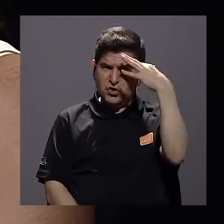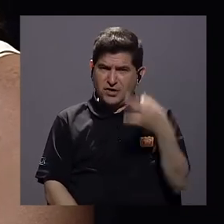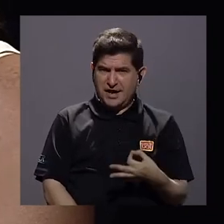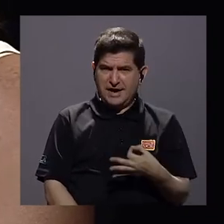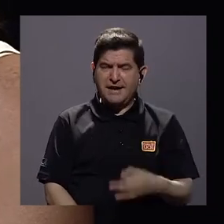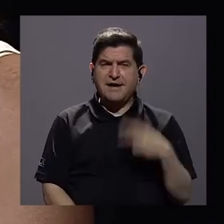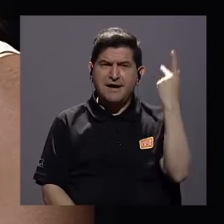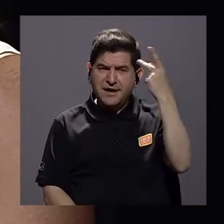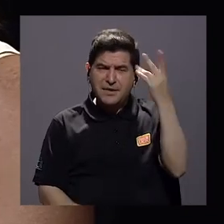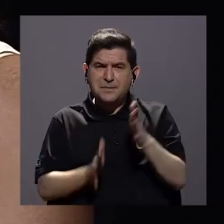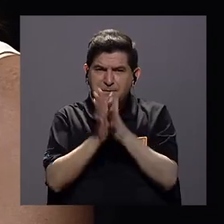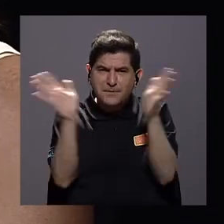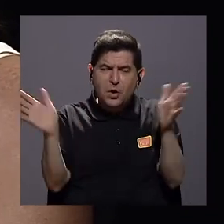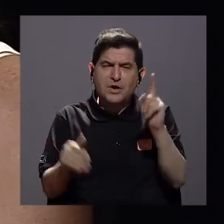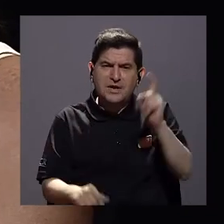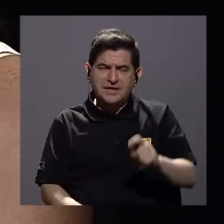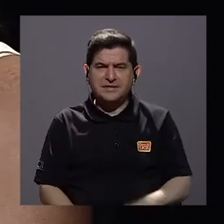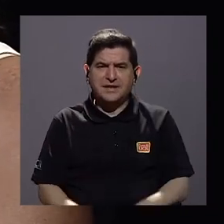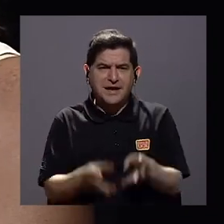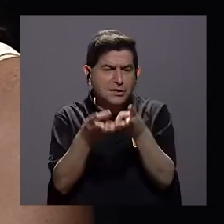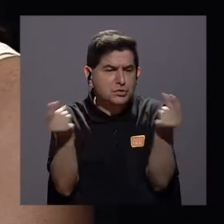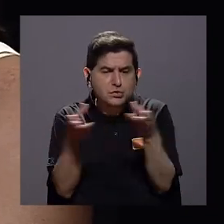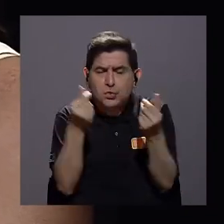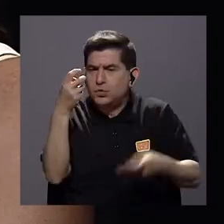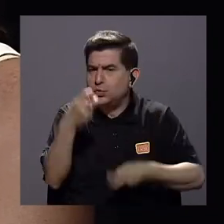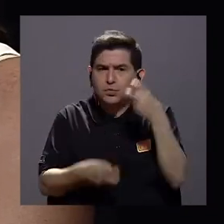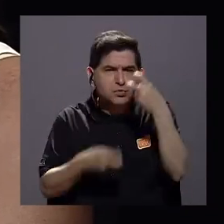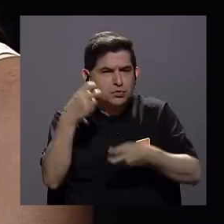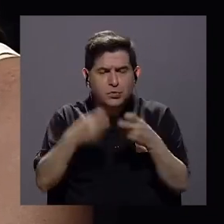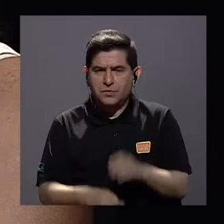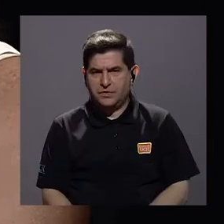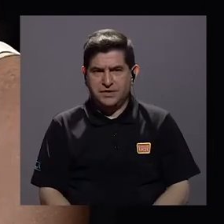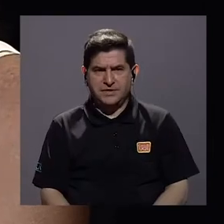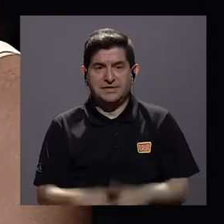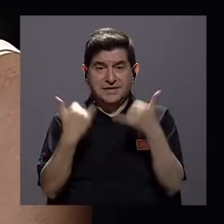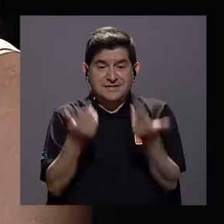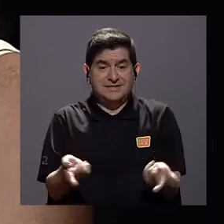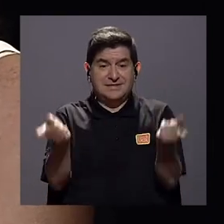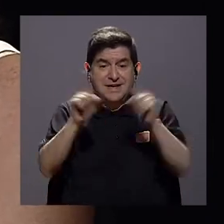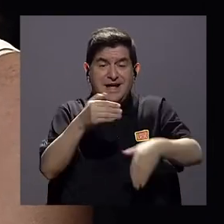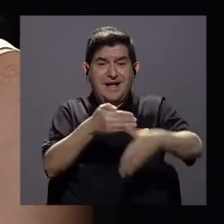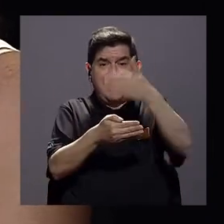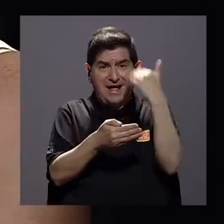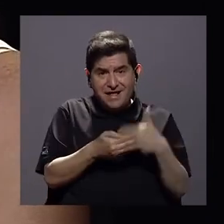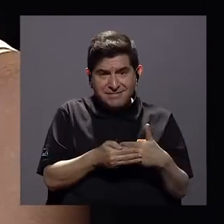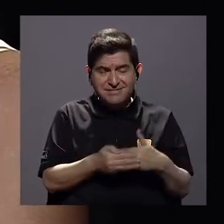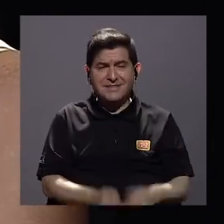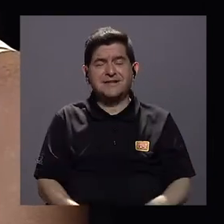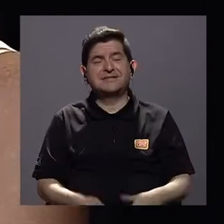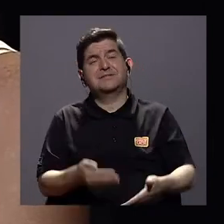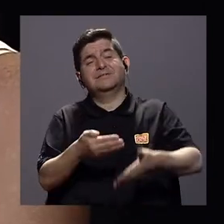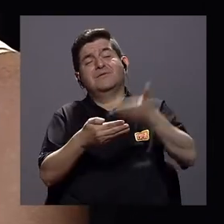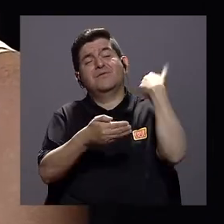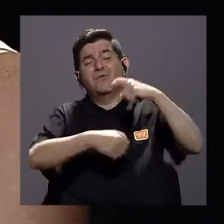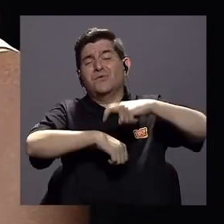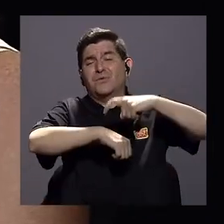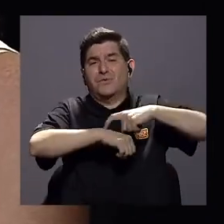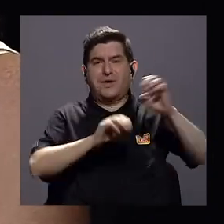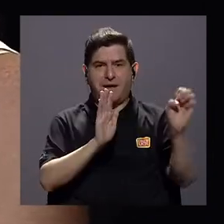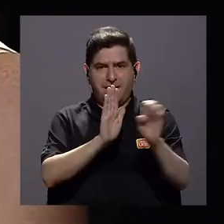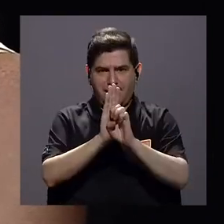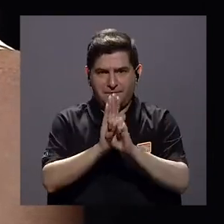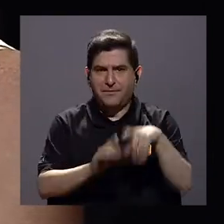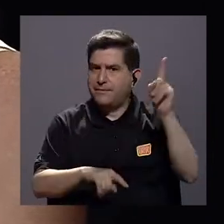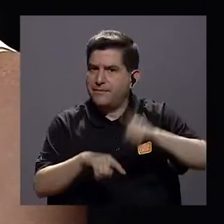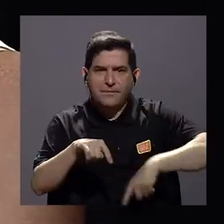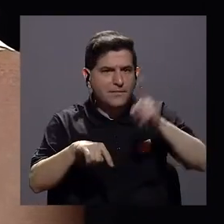que la política pública tiene que solventar los problemas que se han dado y que son de larga data, ¿verdad? Por ejemplo, no